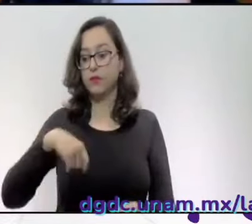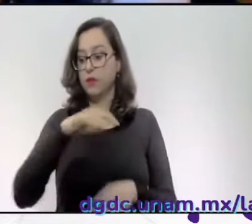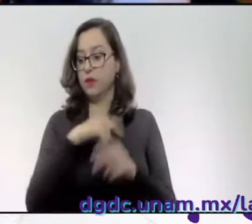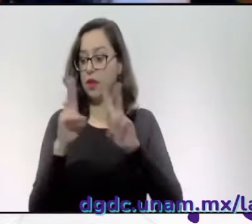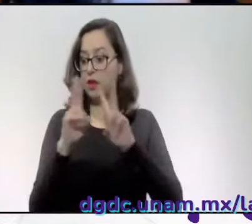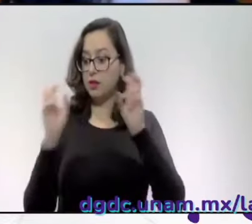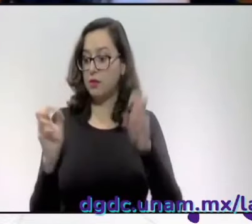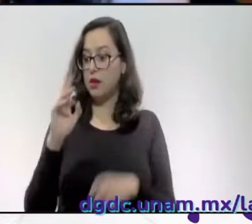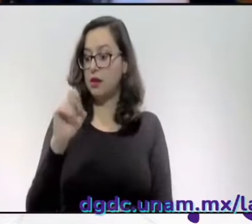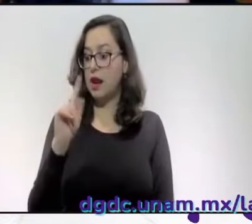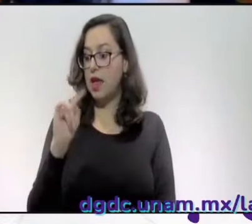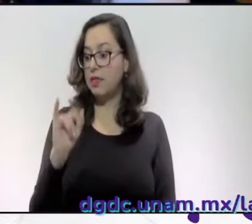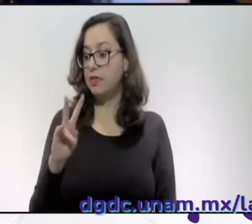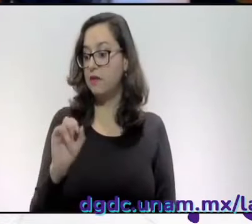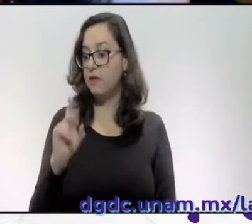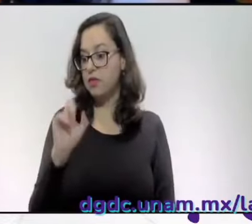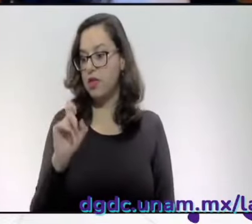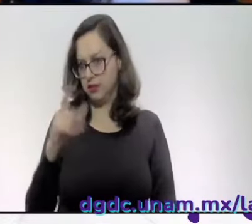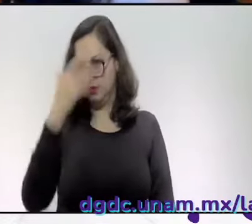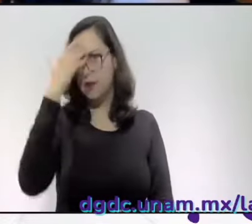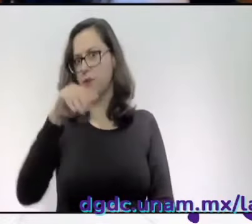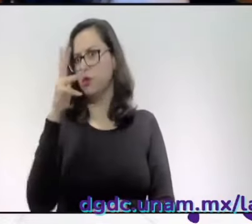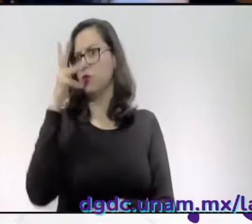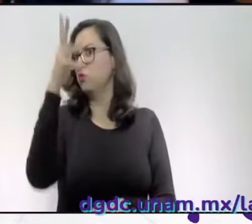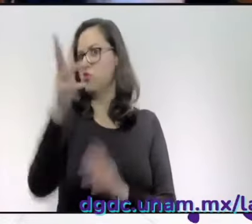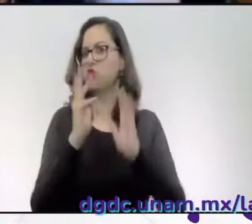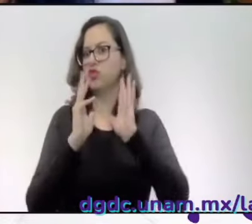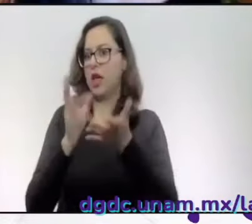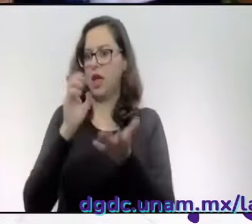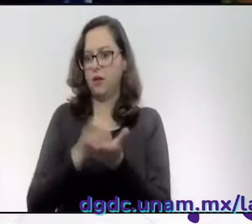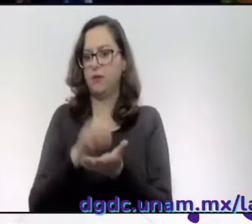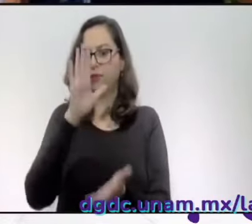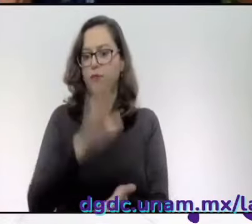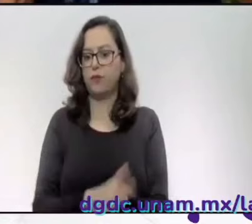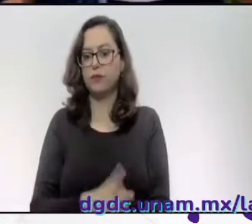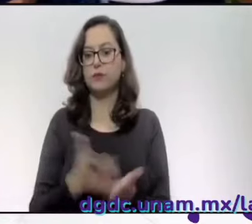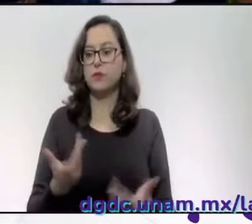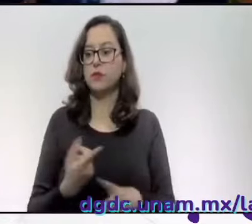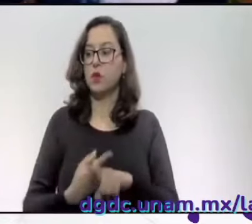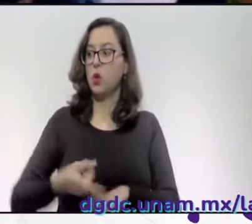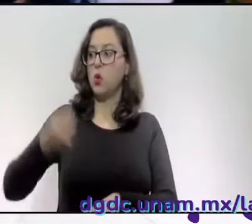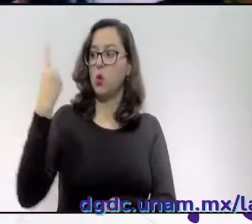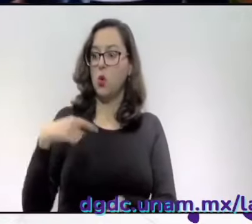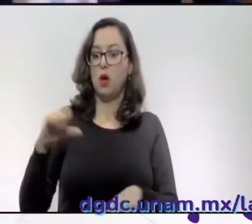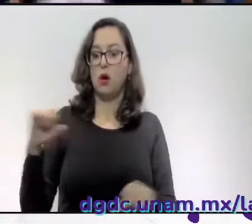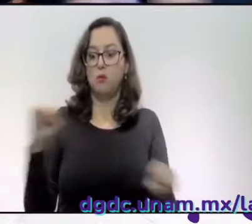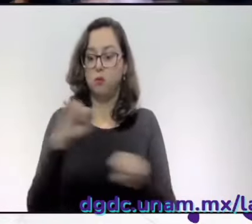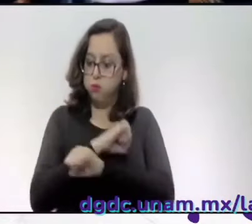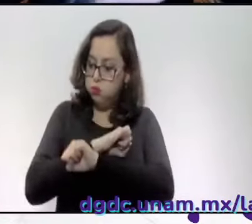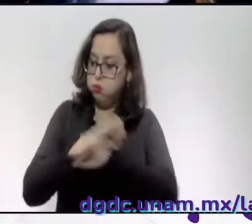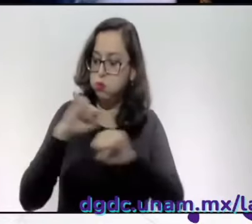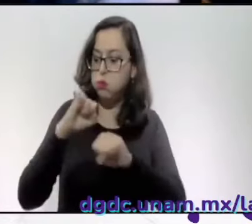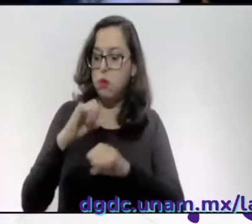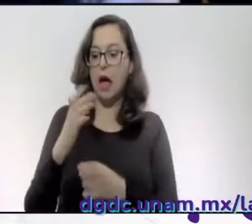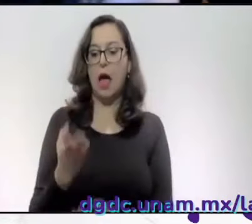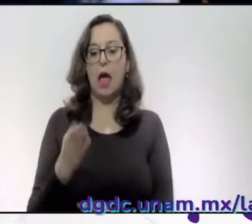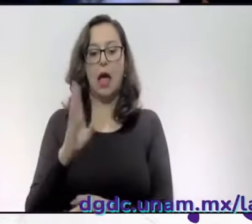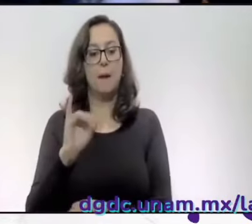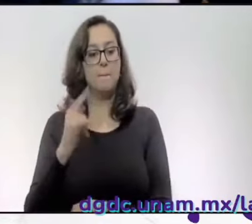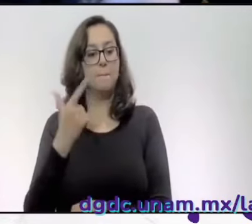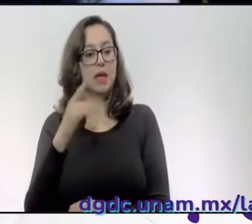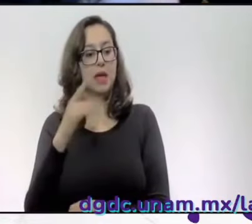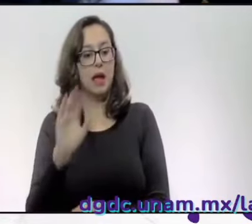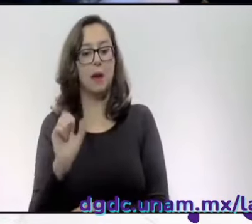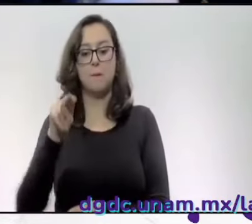ya está ahí. Entonces, todo lo que hay, desde el origen del Big Bang, incluso antes, porque no sabemos qué pasó antes, pero eso era parte